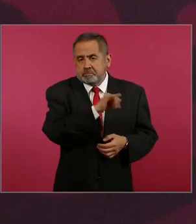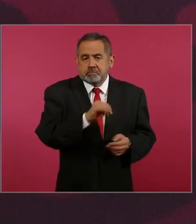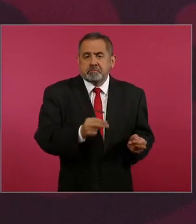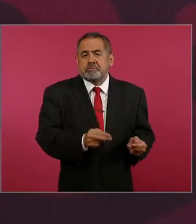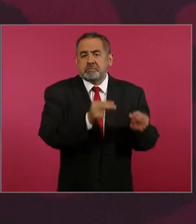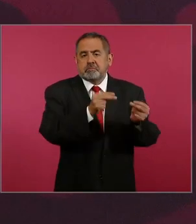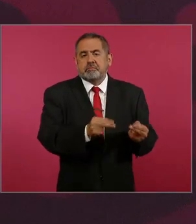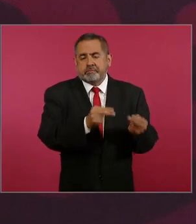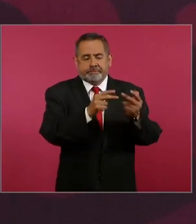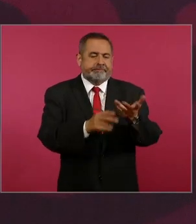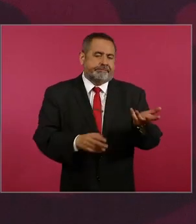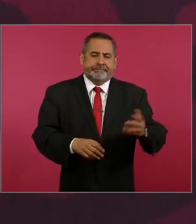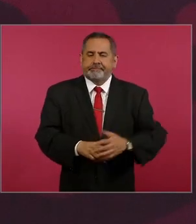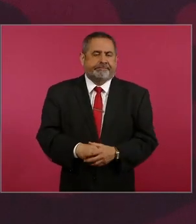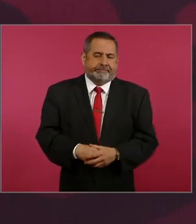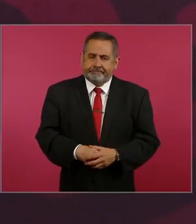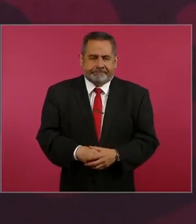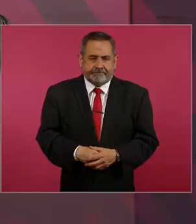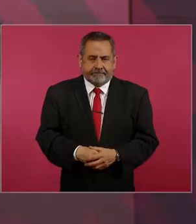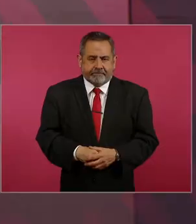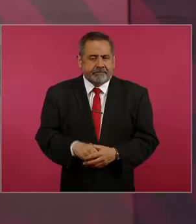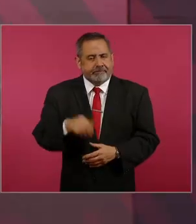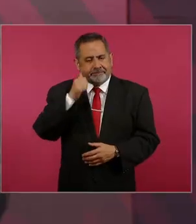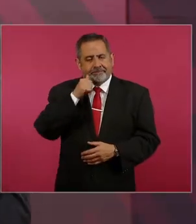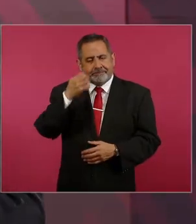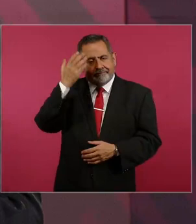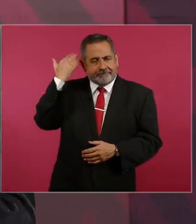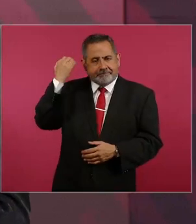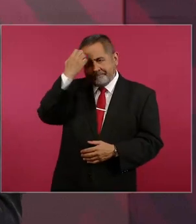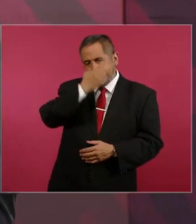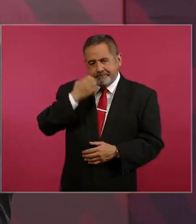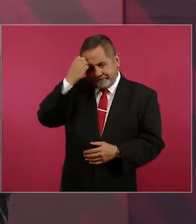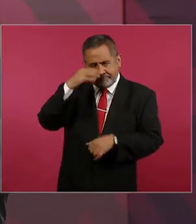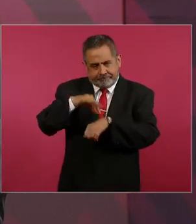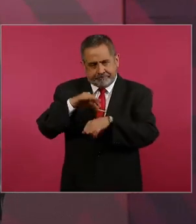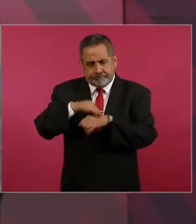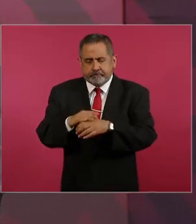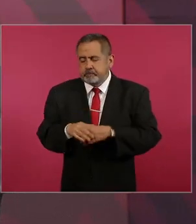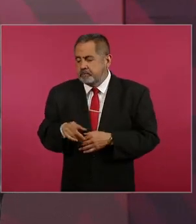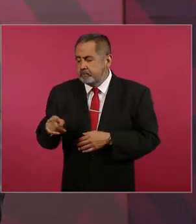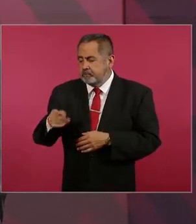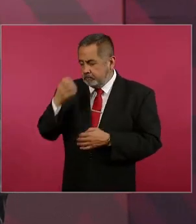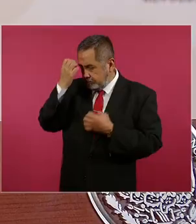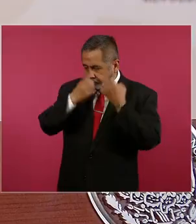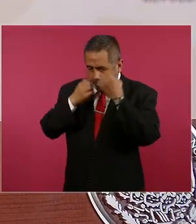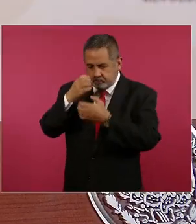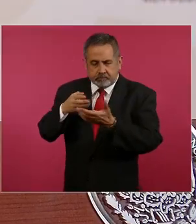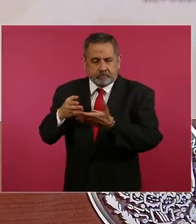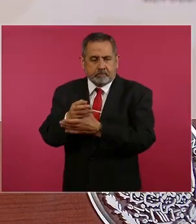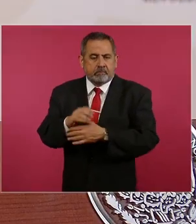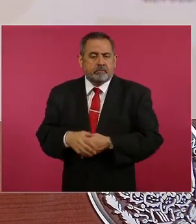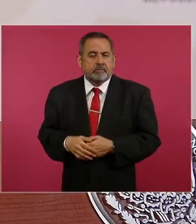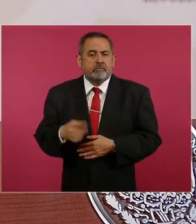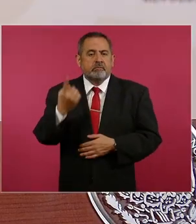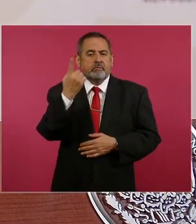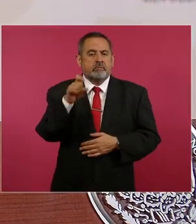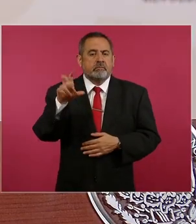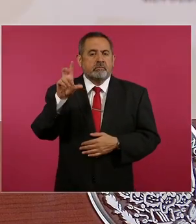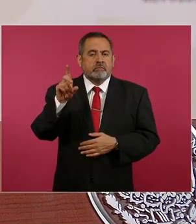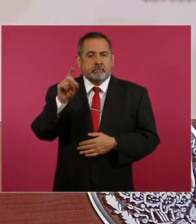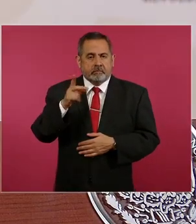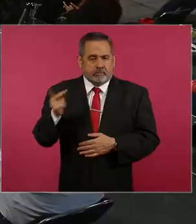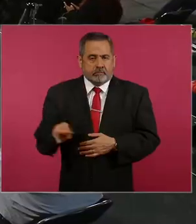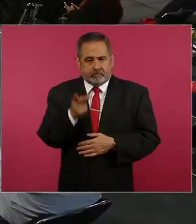aplicaba un examen en medicina de admisión con 130 preguntas